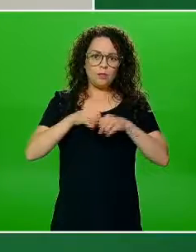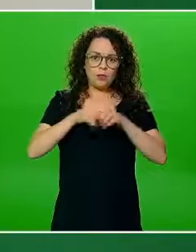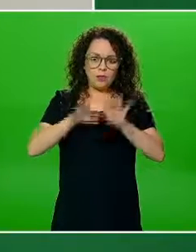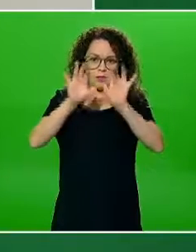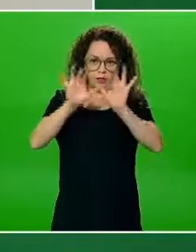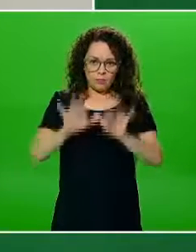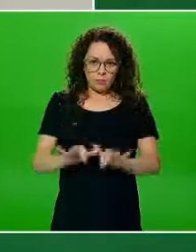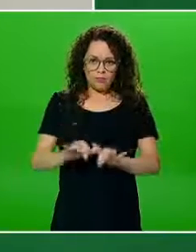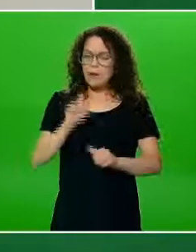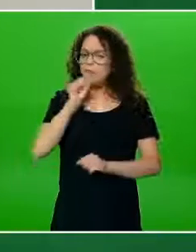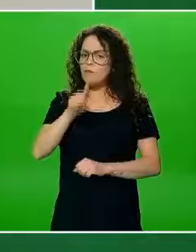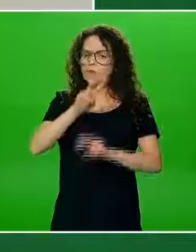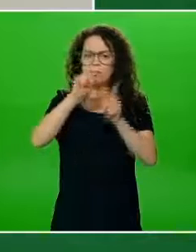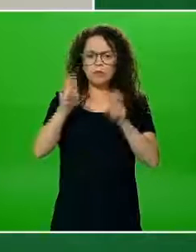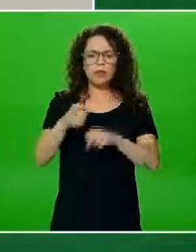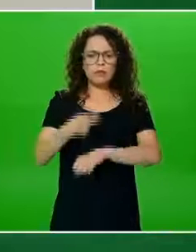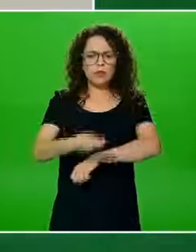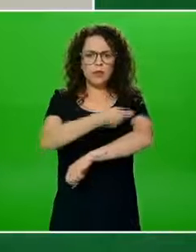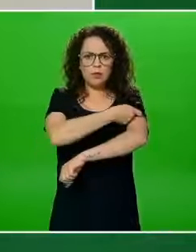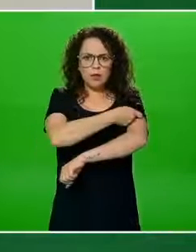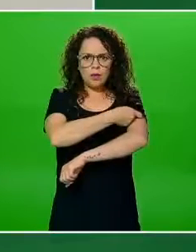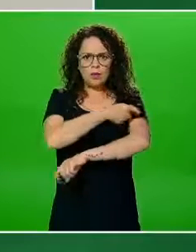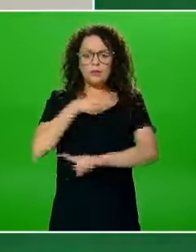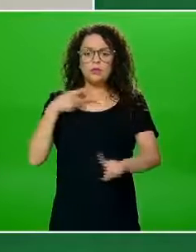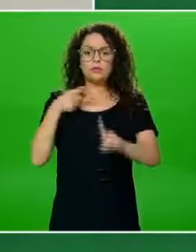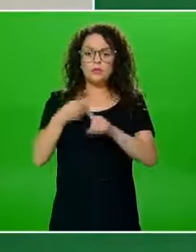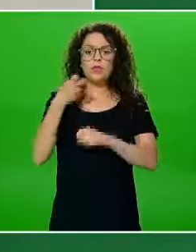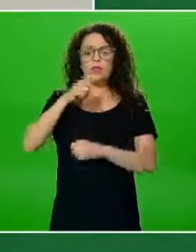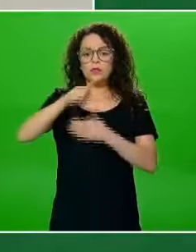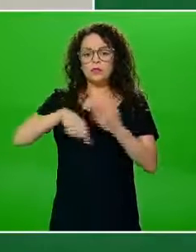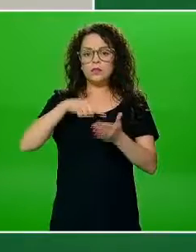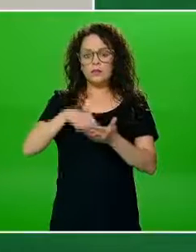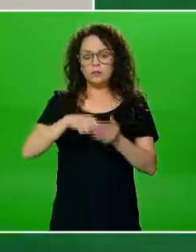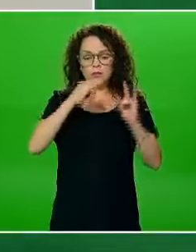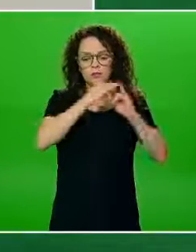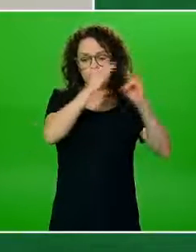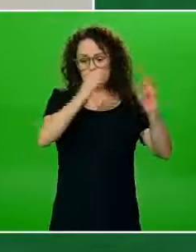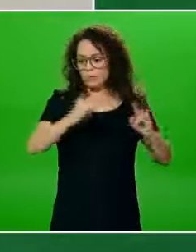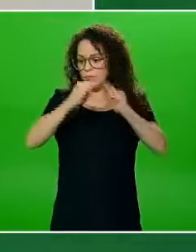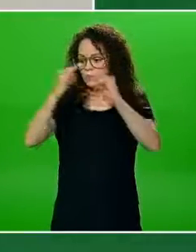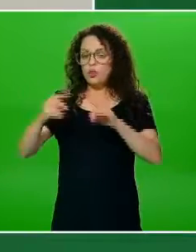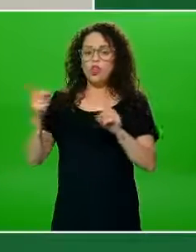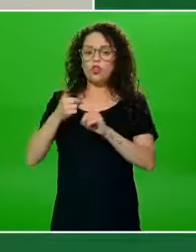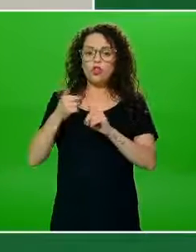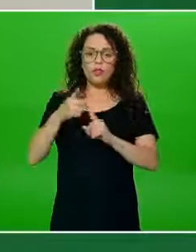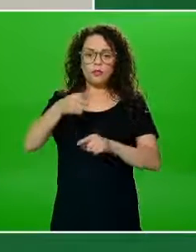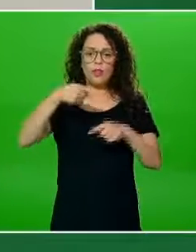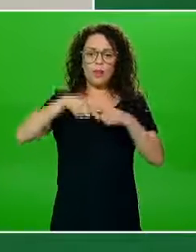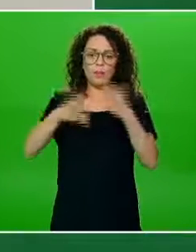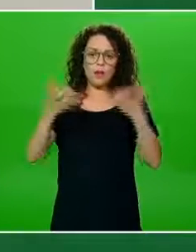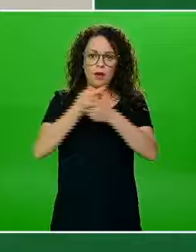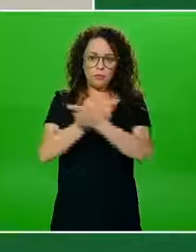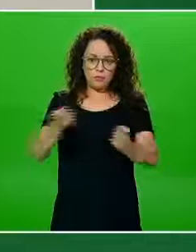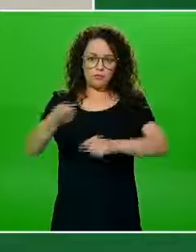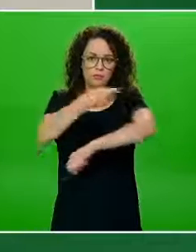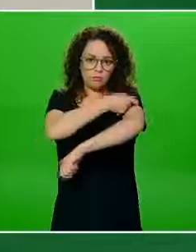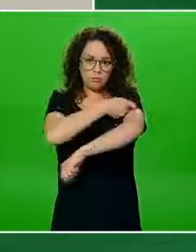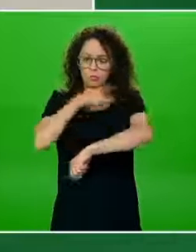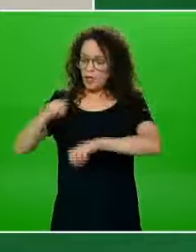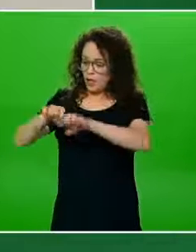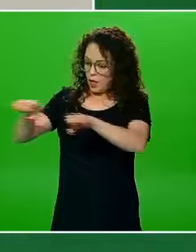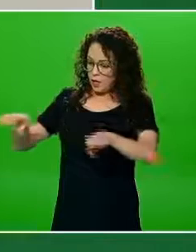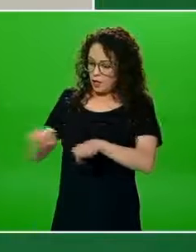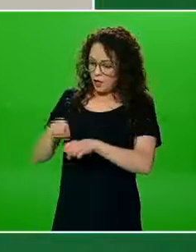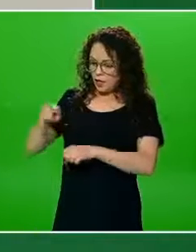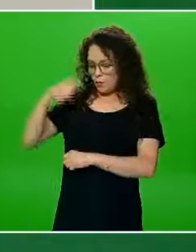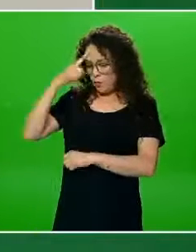de la vacunación, pues esto ocurre precisamente en los puntos de vacunación, en donde la brigada Correcaminos, que tiene identificado